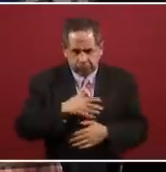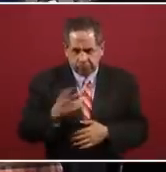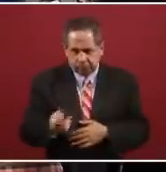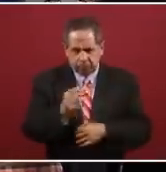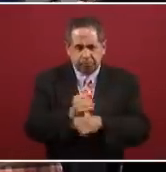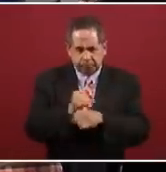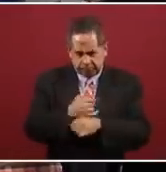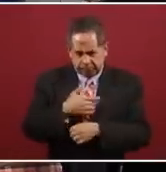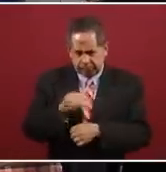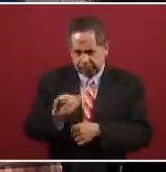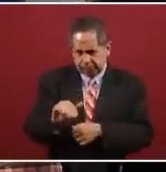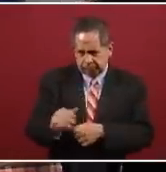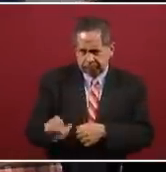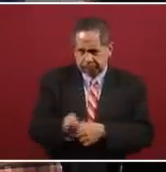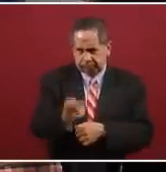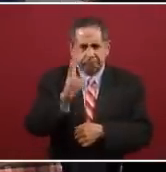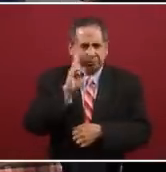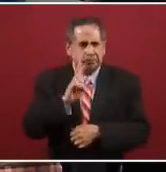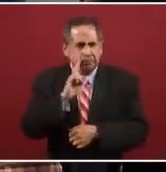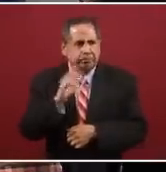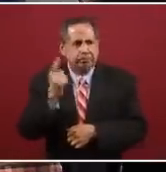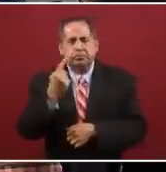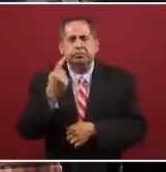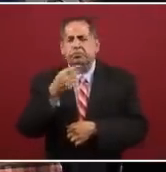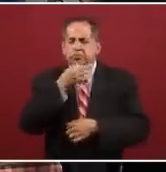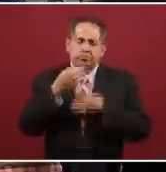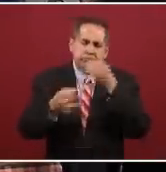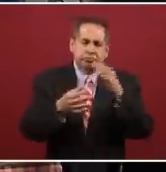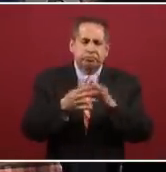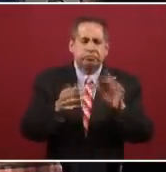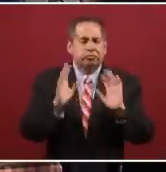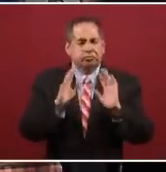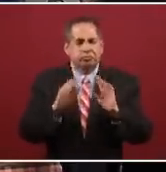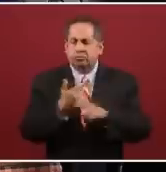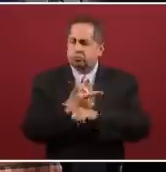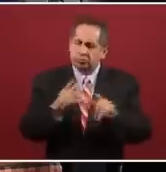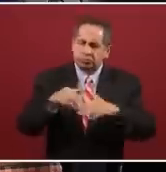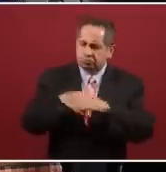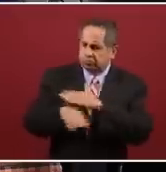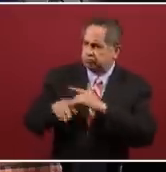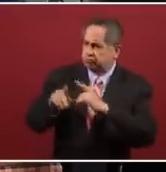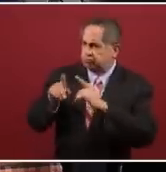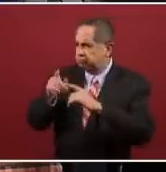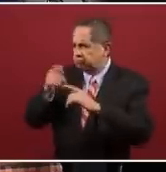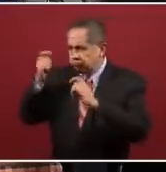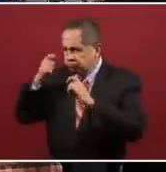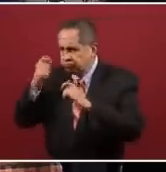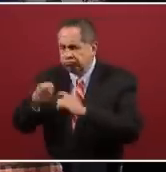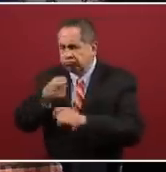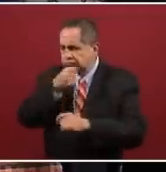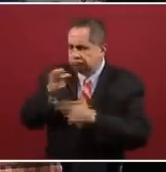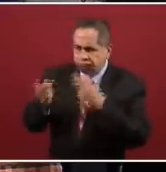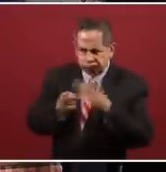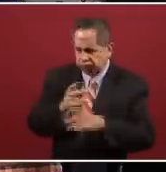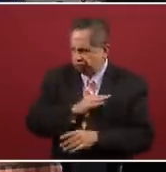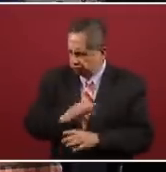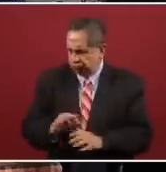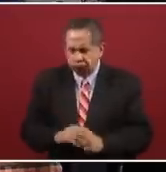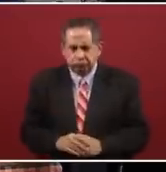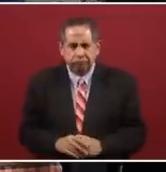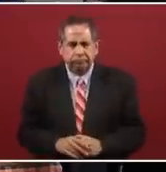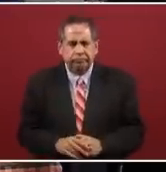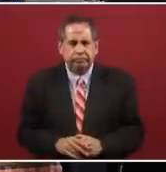vamos a ver para que no se impida a nadie ingresar.